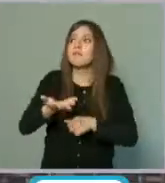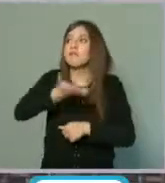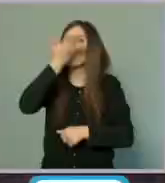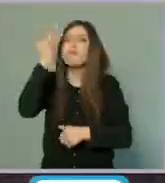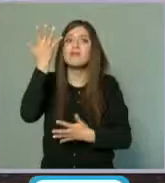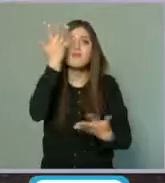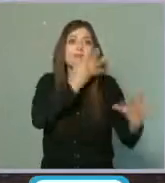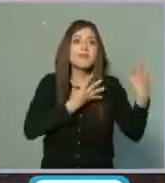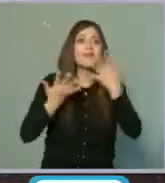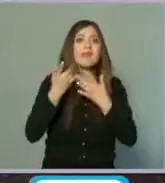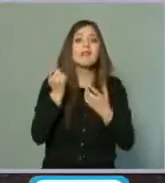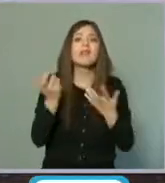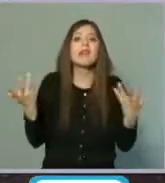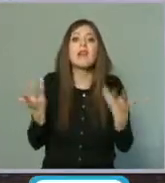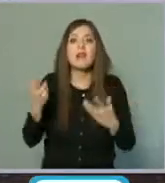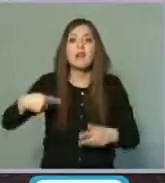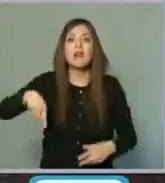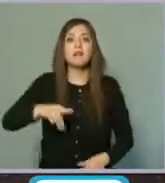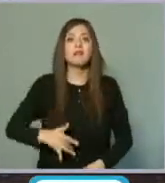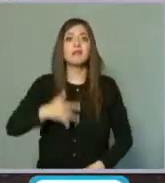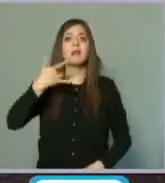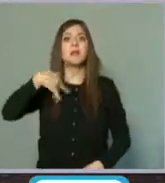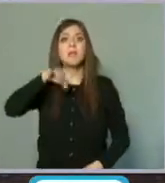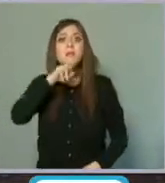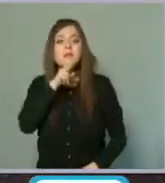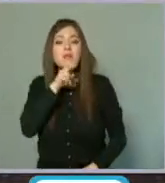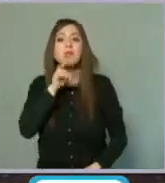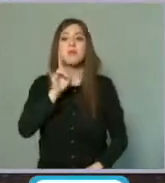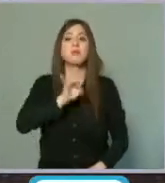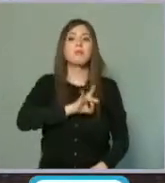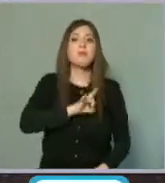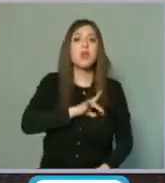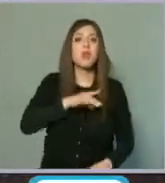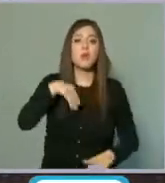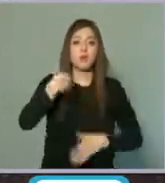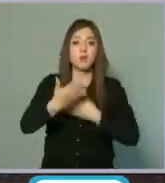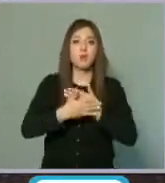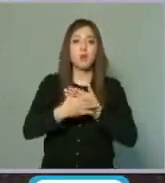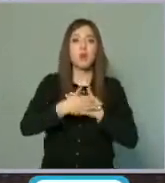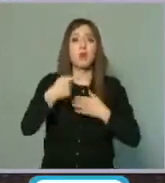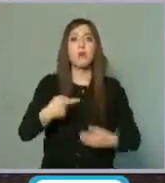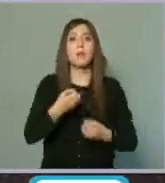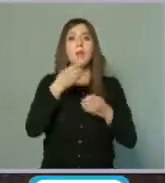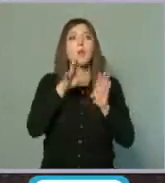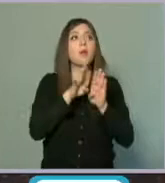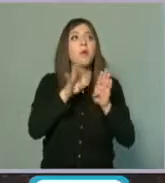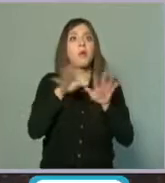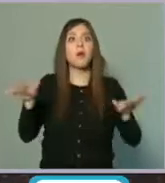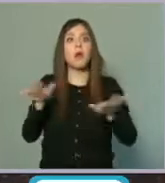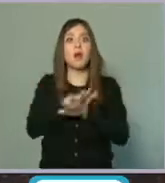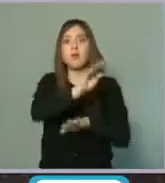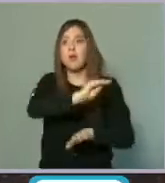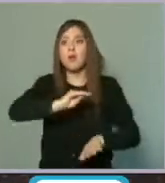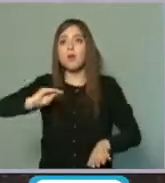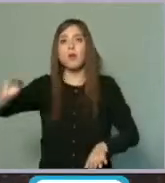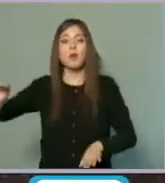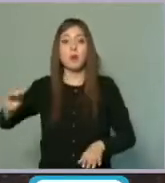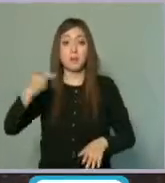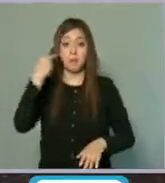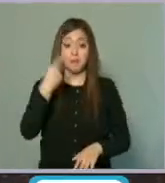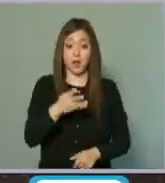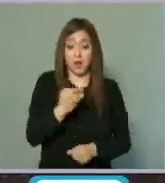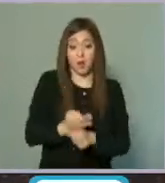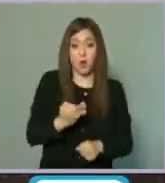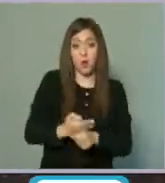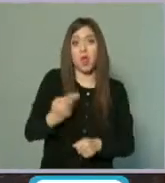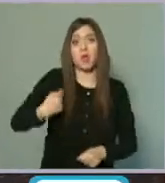sobre todo ese es el tema, la preocupación y el miedo a poder perder este estás muy bien, Enrique, y muy feliz con esta noticia. Sí, que, sí nos